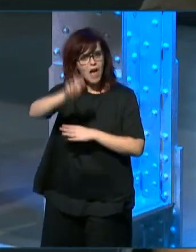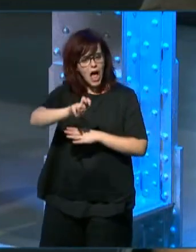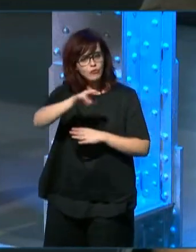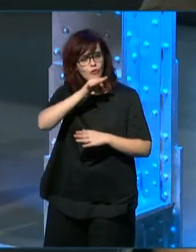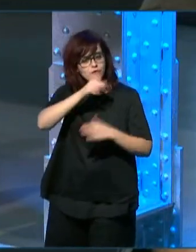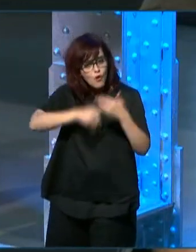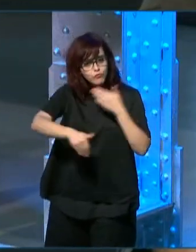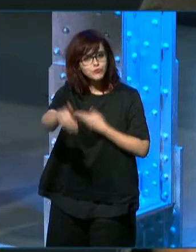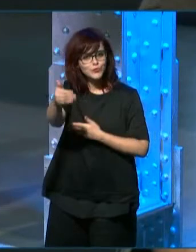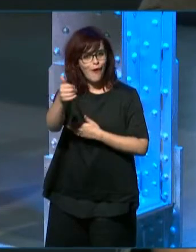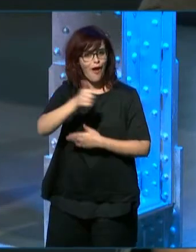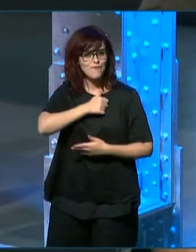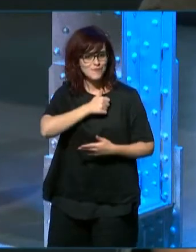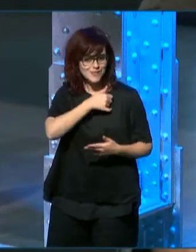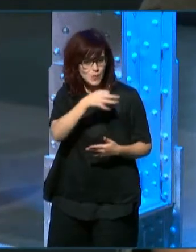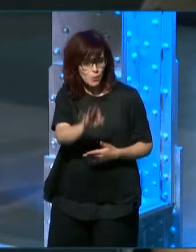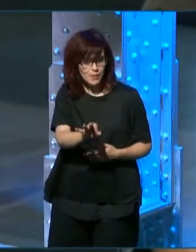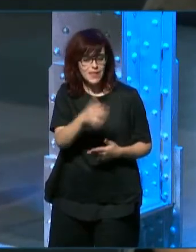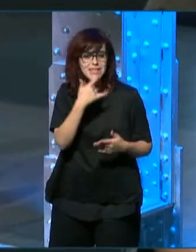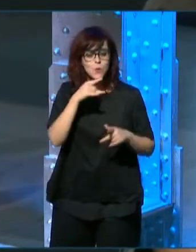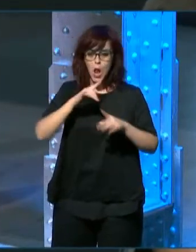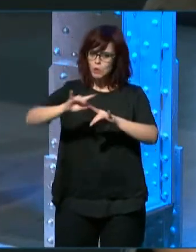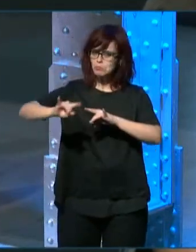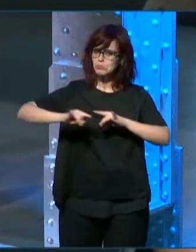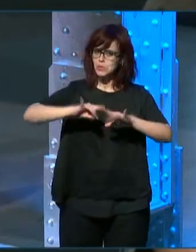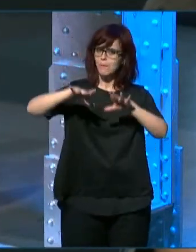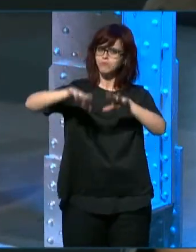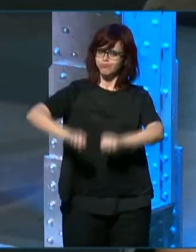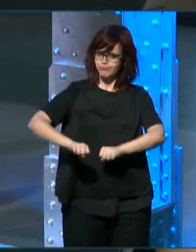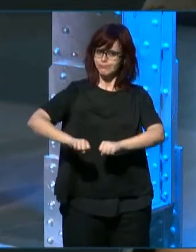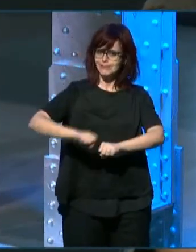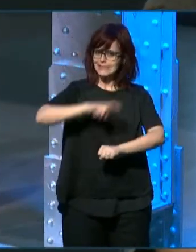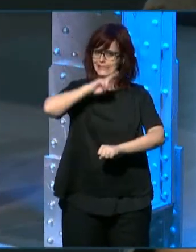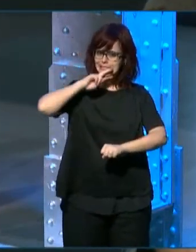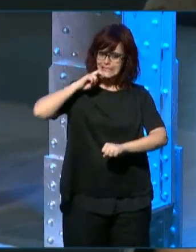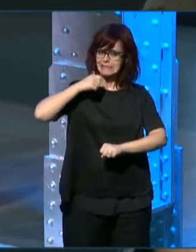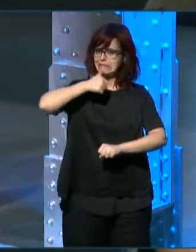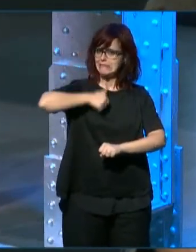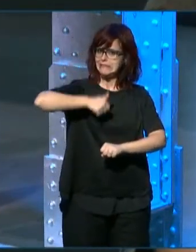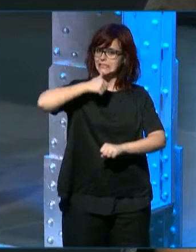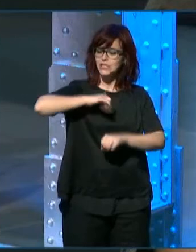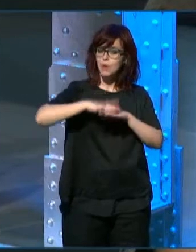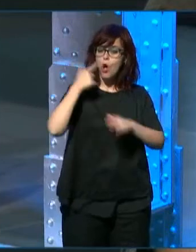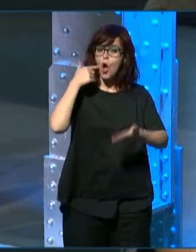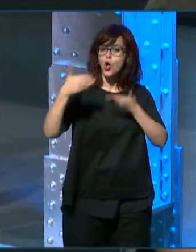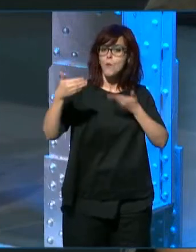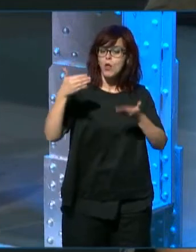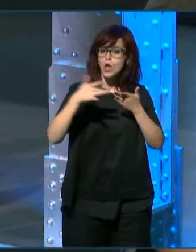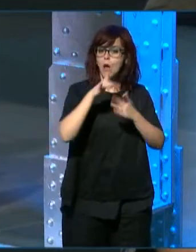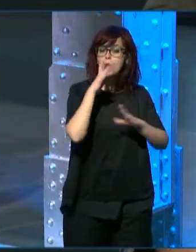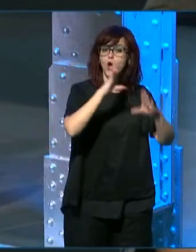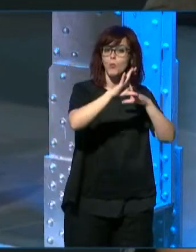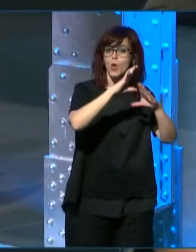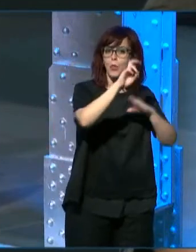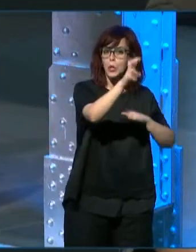posibilidades de la escritura como territorio de resistencia frente a otros modos de procesamiento de la